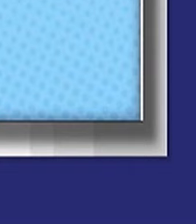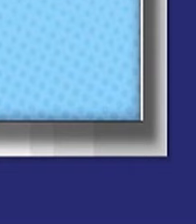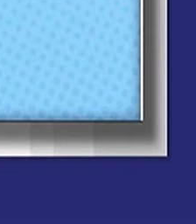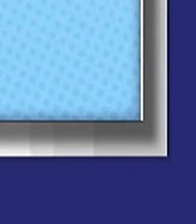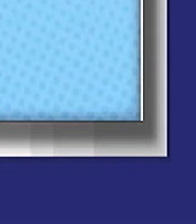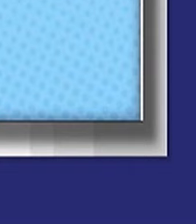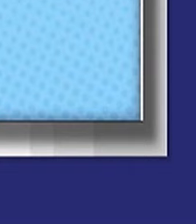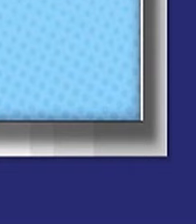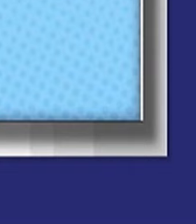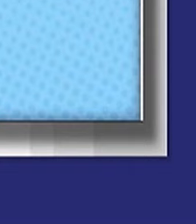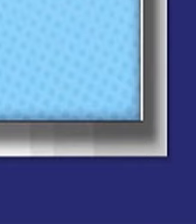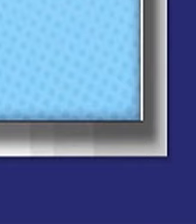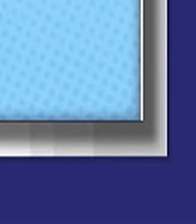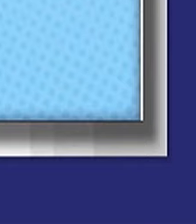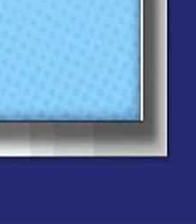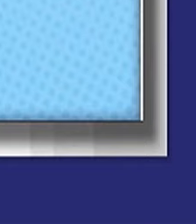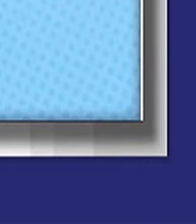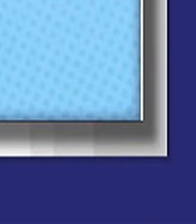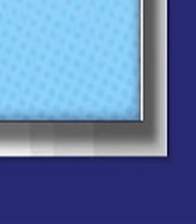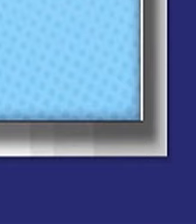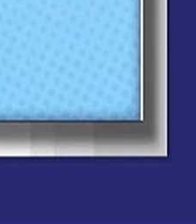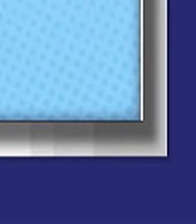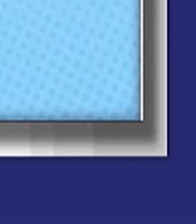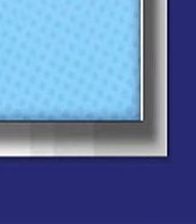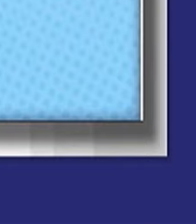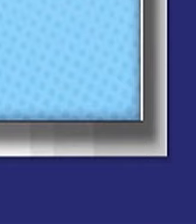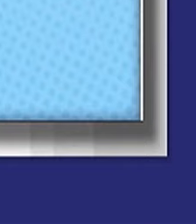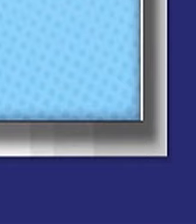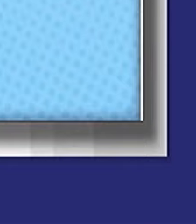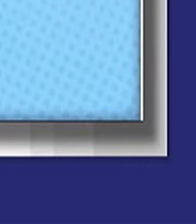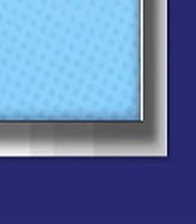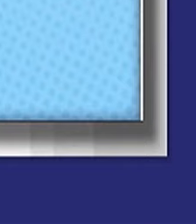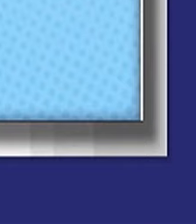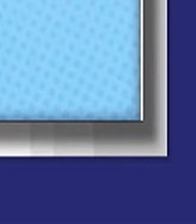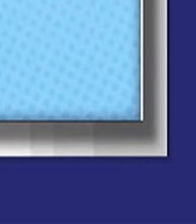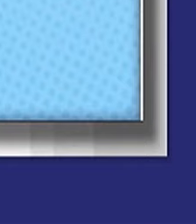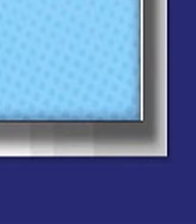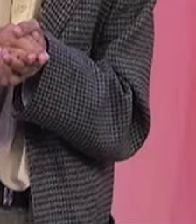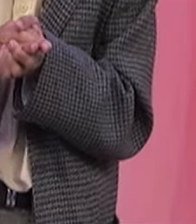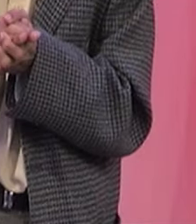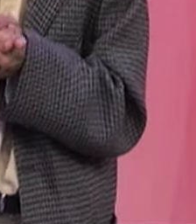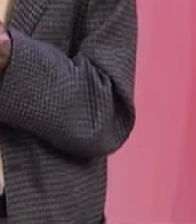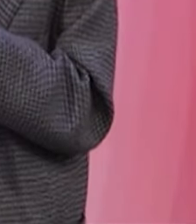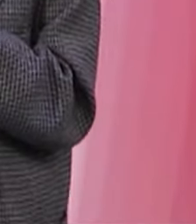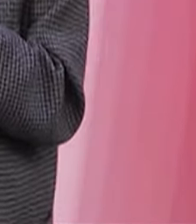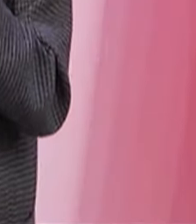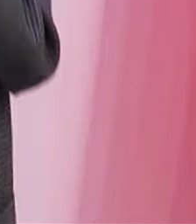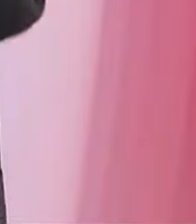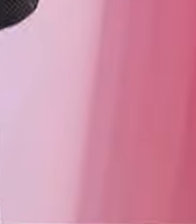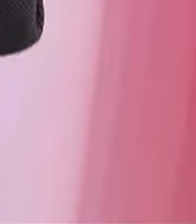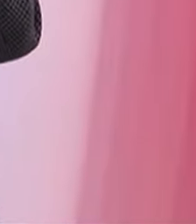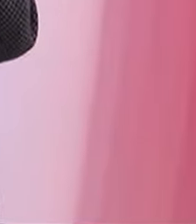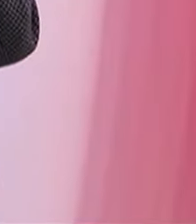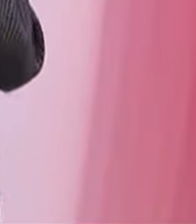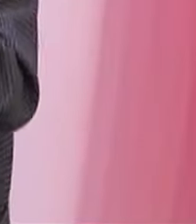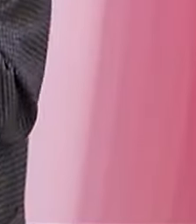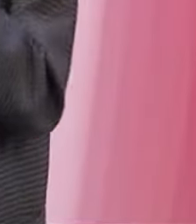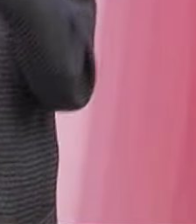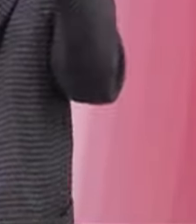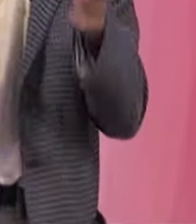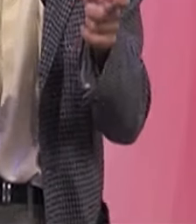de conceptos sobre la comunicación y sus elementos. ¿Okay? Ya tú sabes realizar mapas de conceptos, entonces vas a colocar